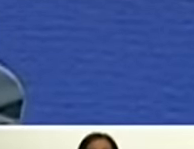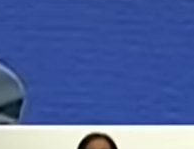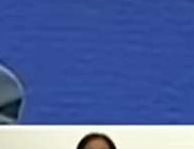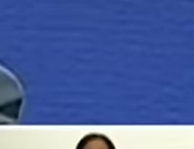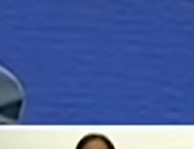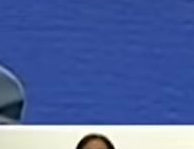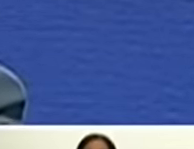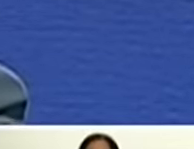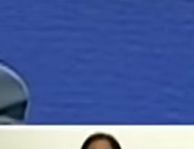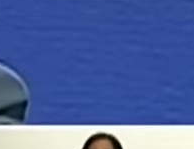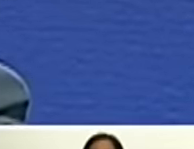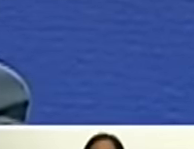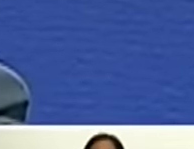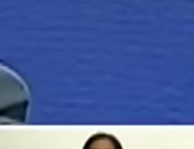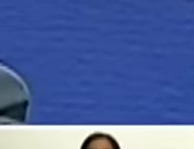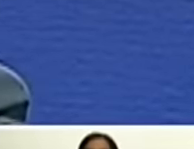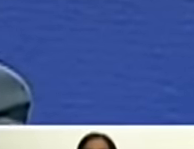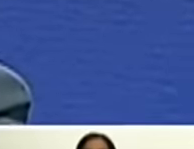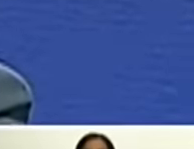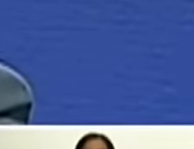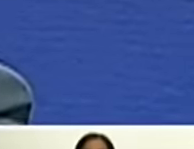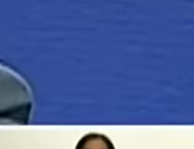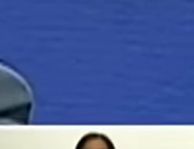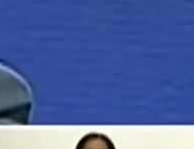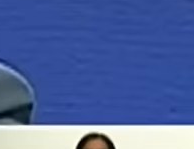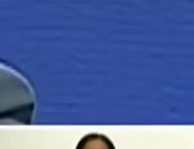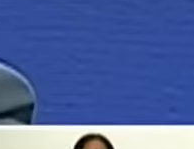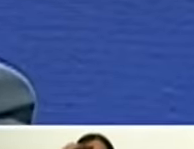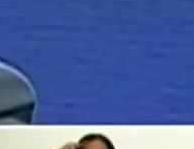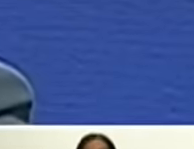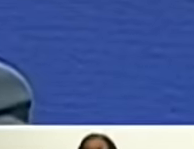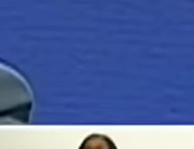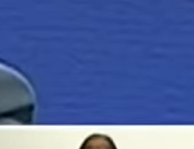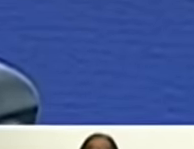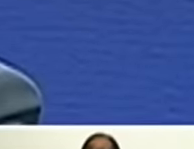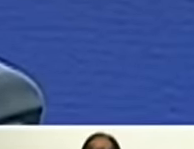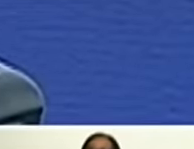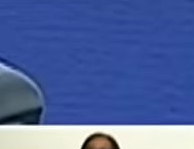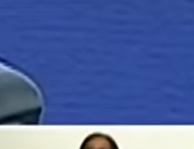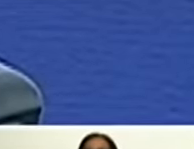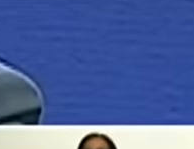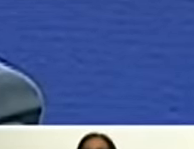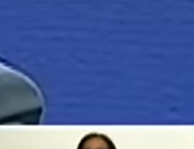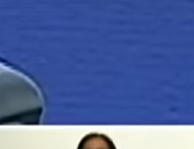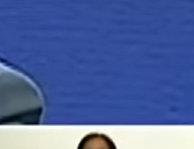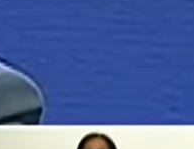a expulsar el ejército muy poderoso de España,